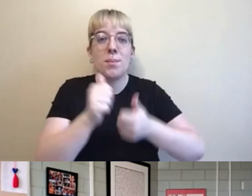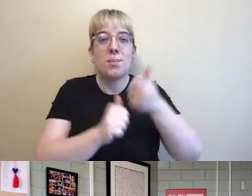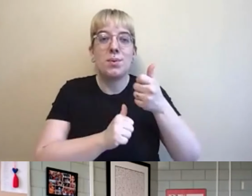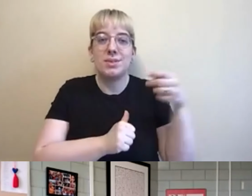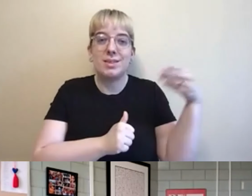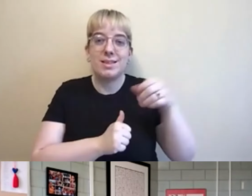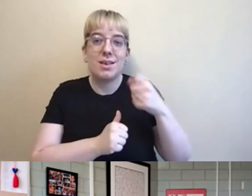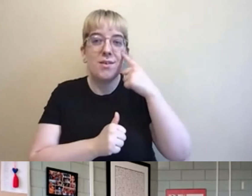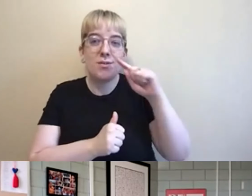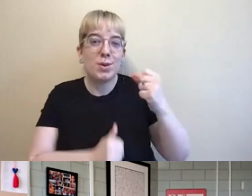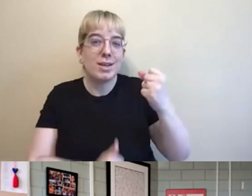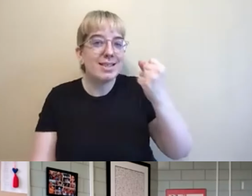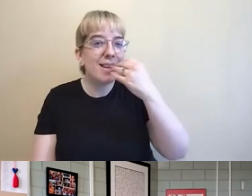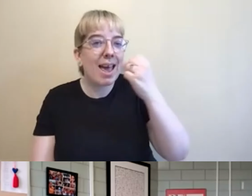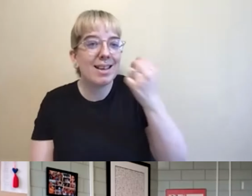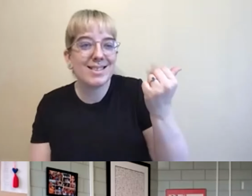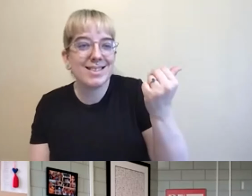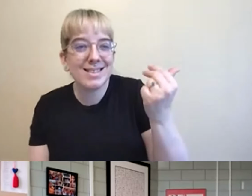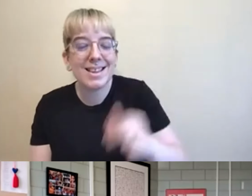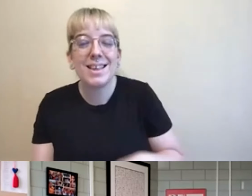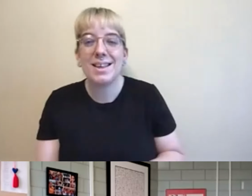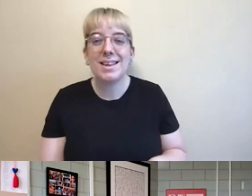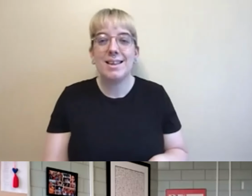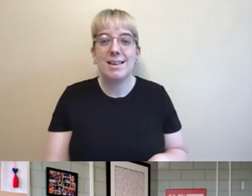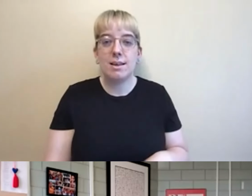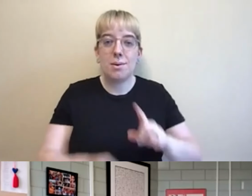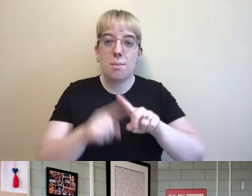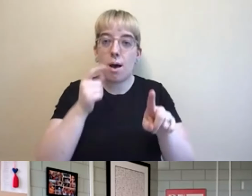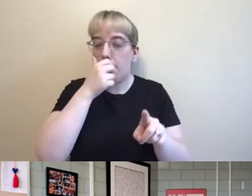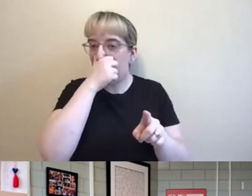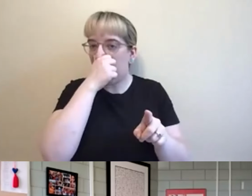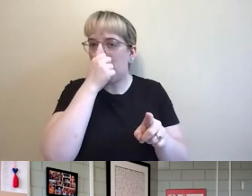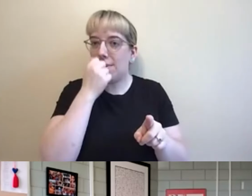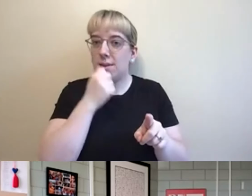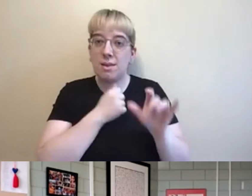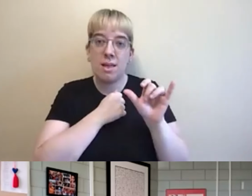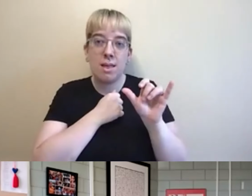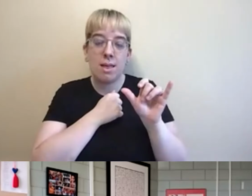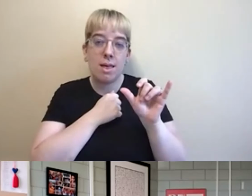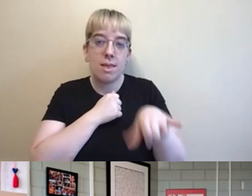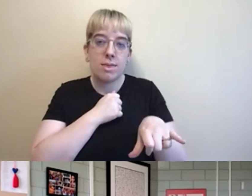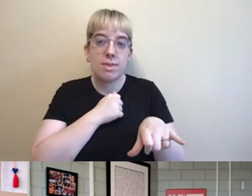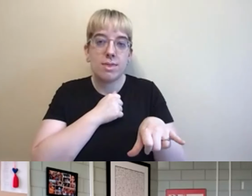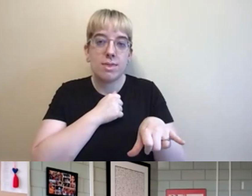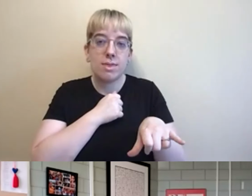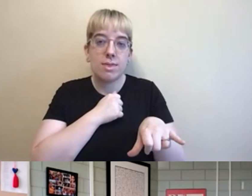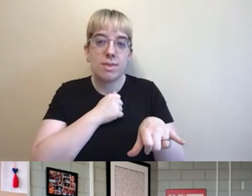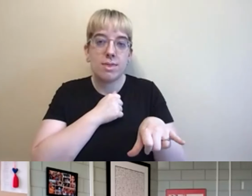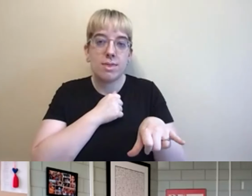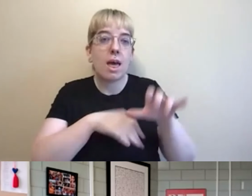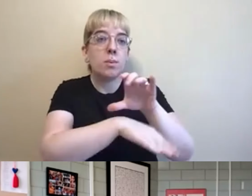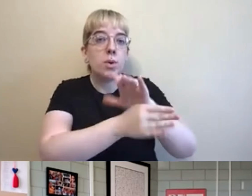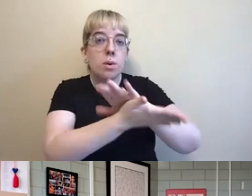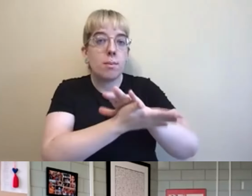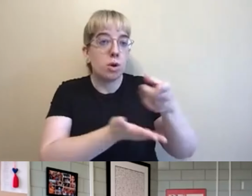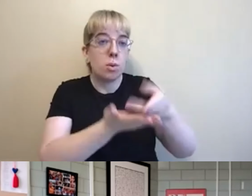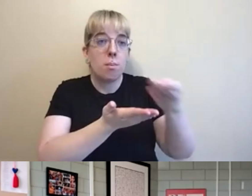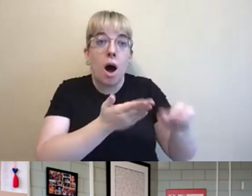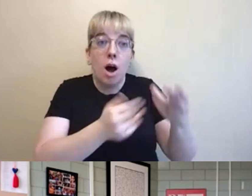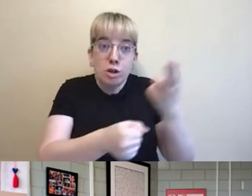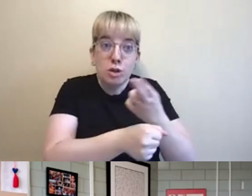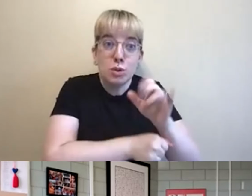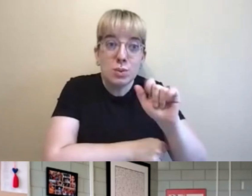mayoría de las subvenciones no subvenciona un reembolso para la merienda. Como ya saben, ese papel para la computadora